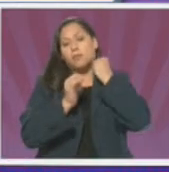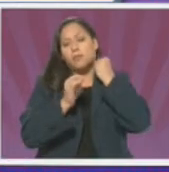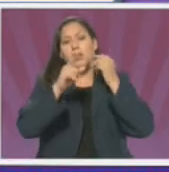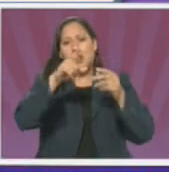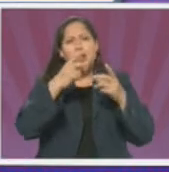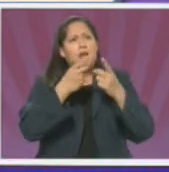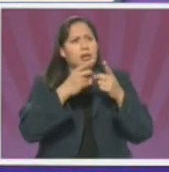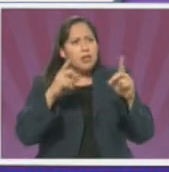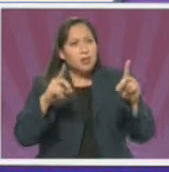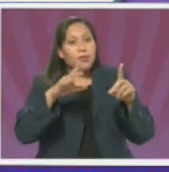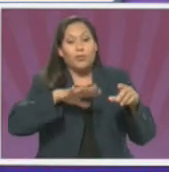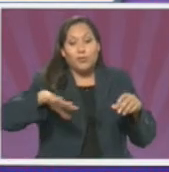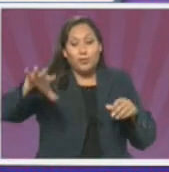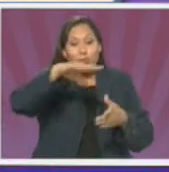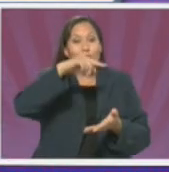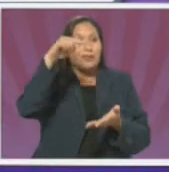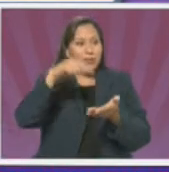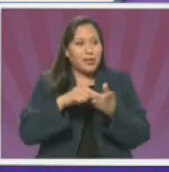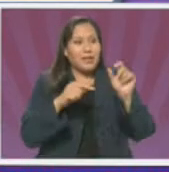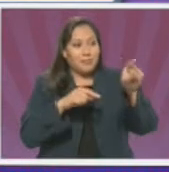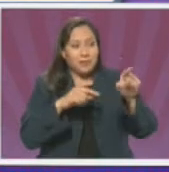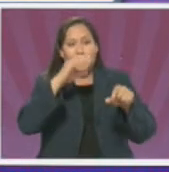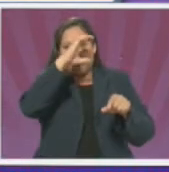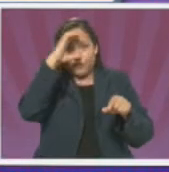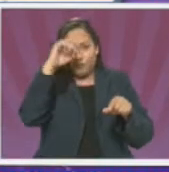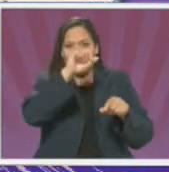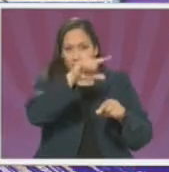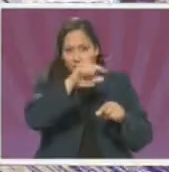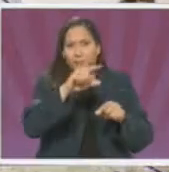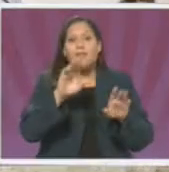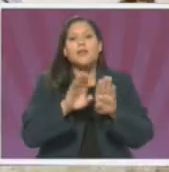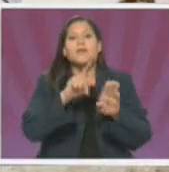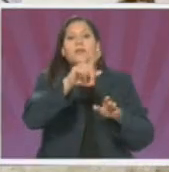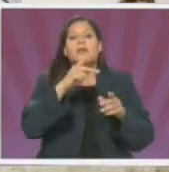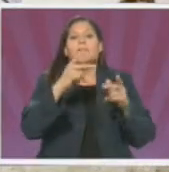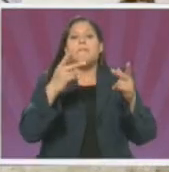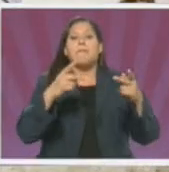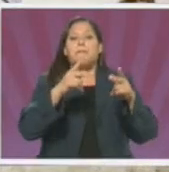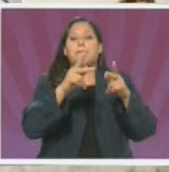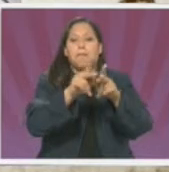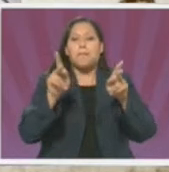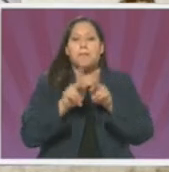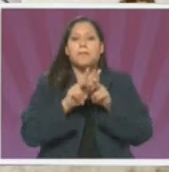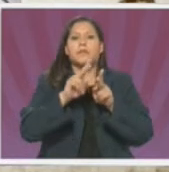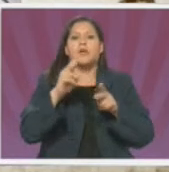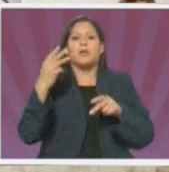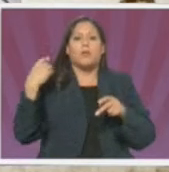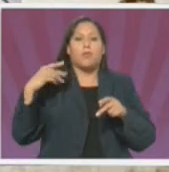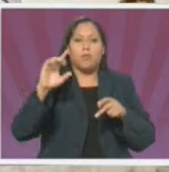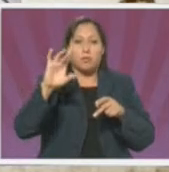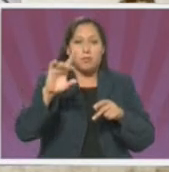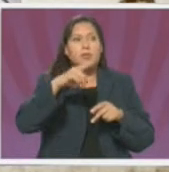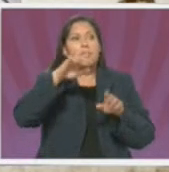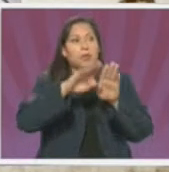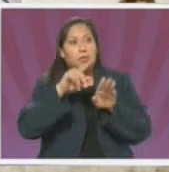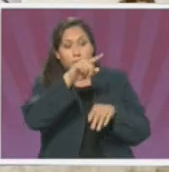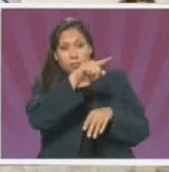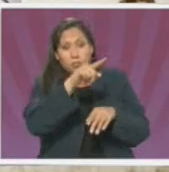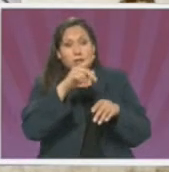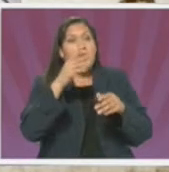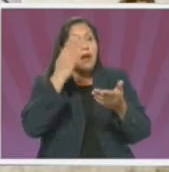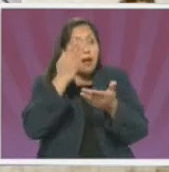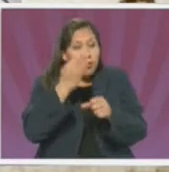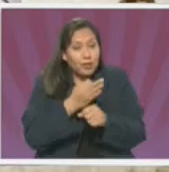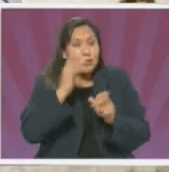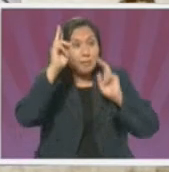desarrollador y desarrolló esta zona que ahora estamos viendo en pantalla. Me parece que esa es la Plaza Washington, que a la fecha, bueno, una visita en esta plaza